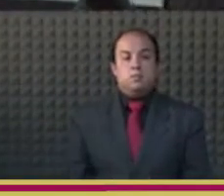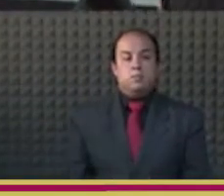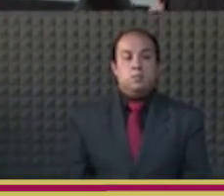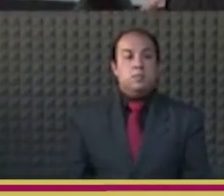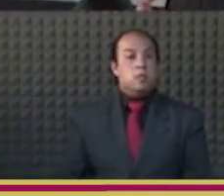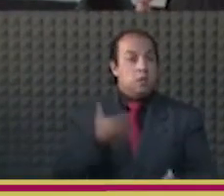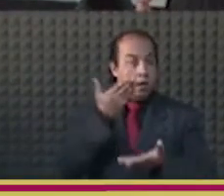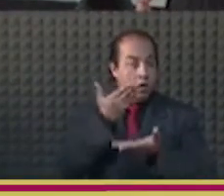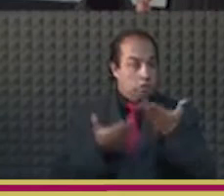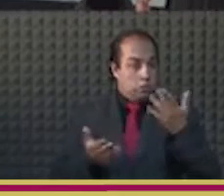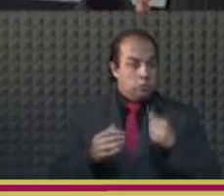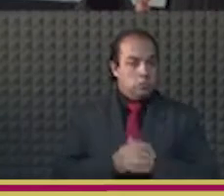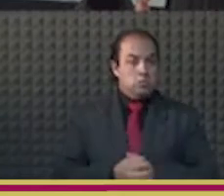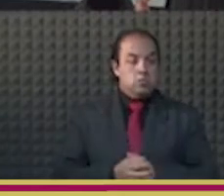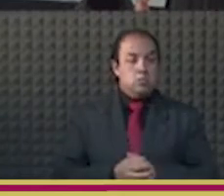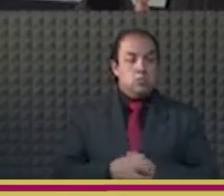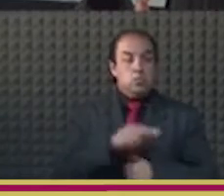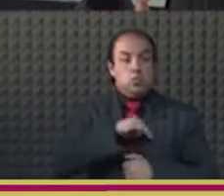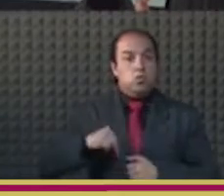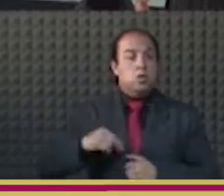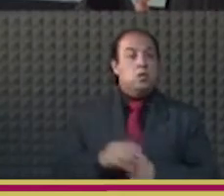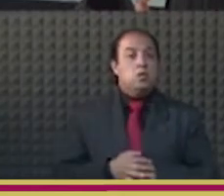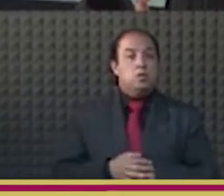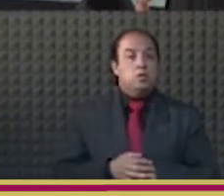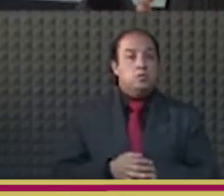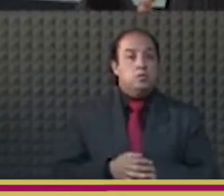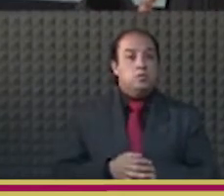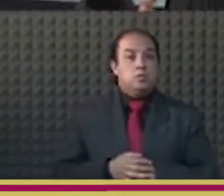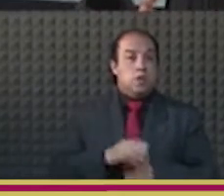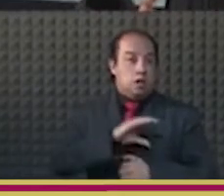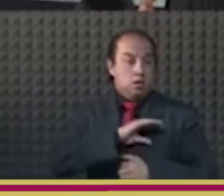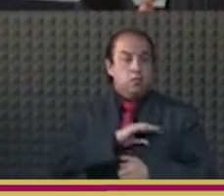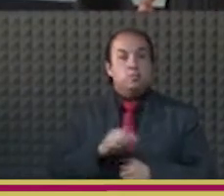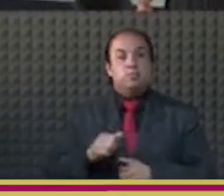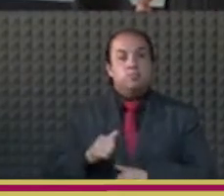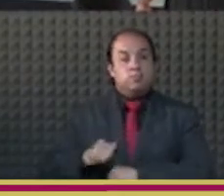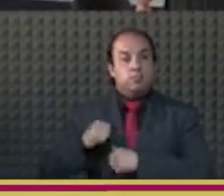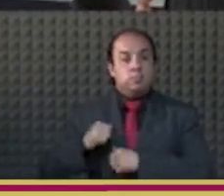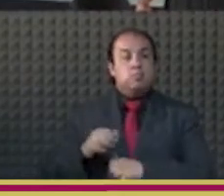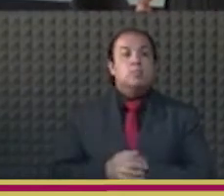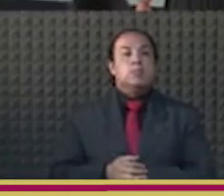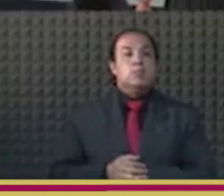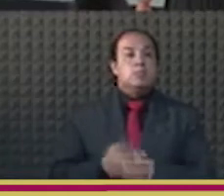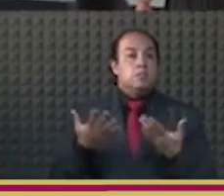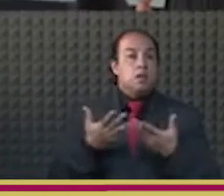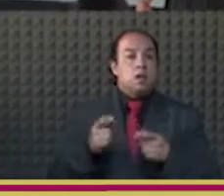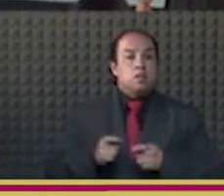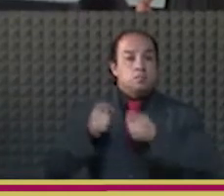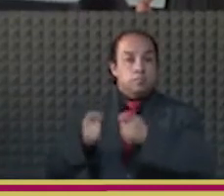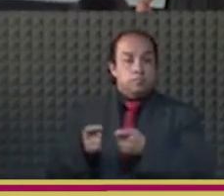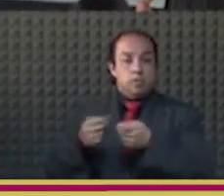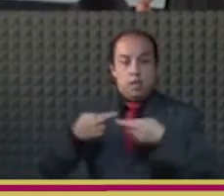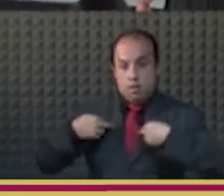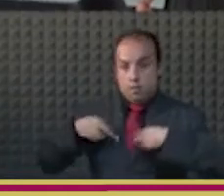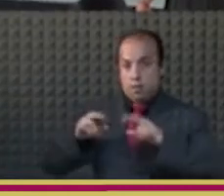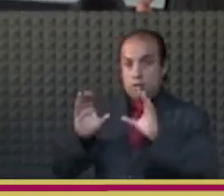A continuación, damas y caballeros, nuestras distinguidas autoridades, miembros del Presidium, llevarán a cabo entrega simbólica